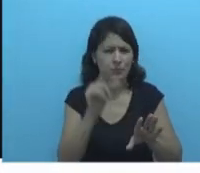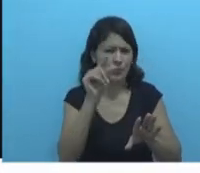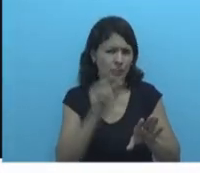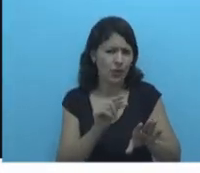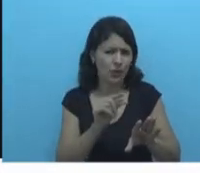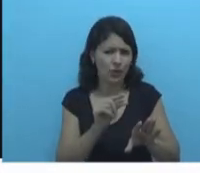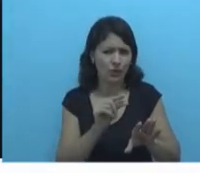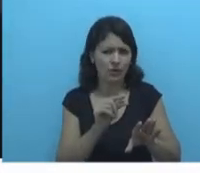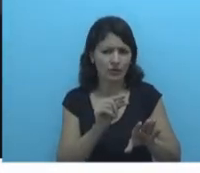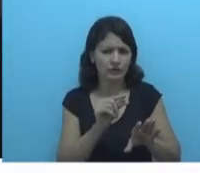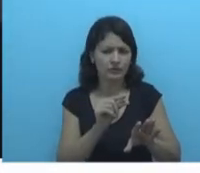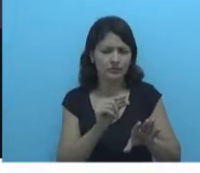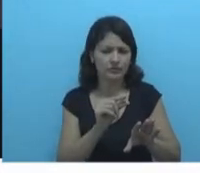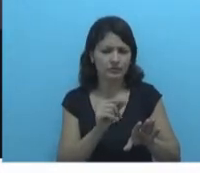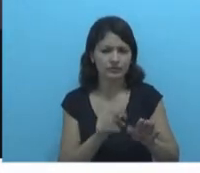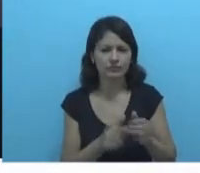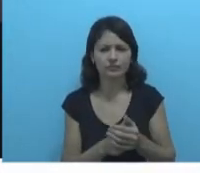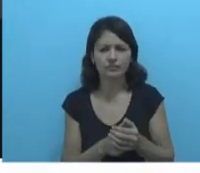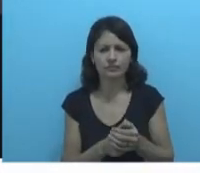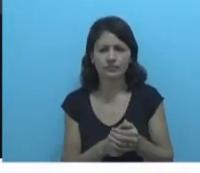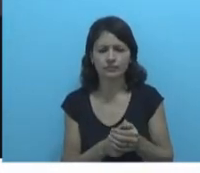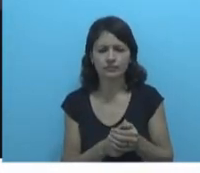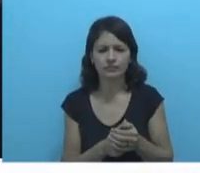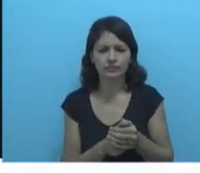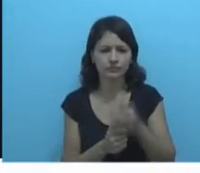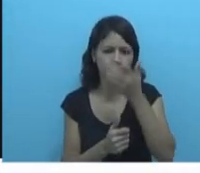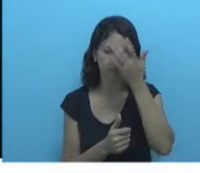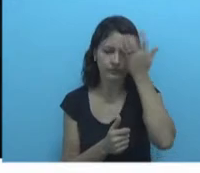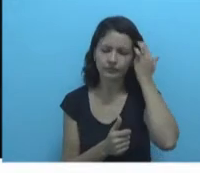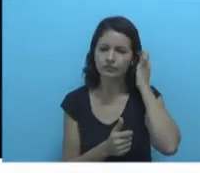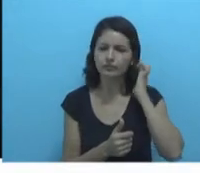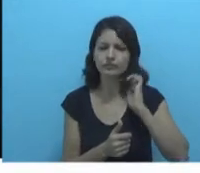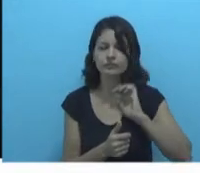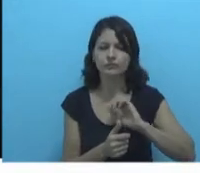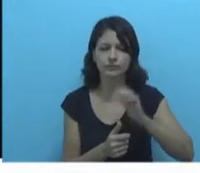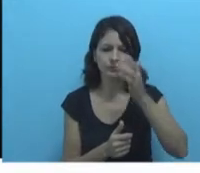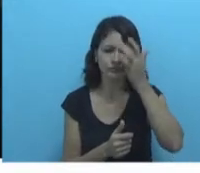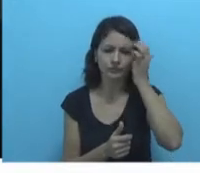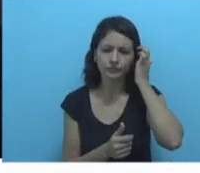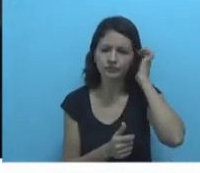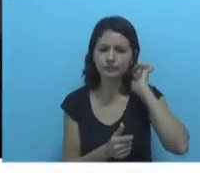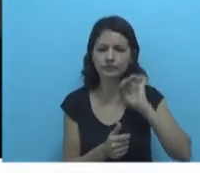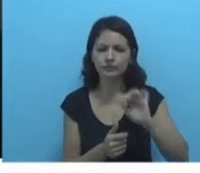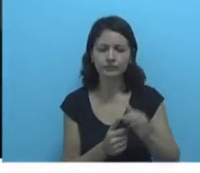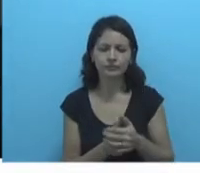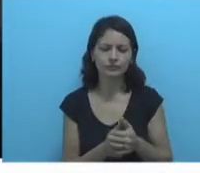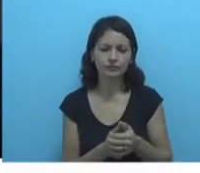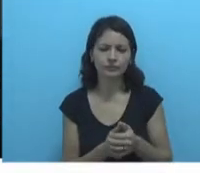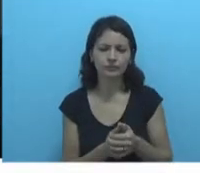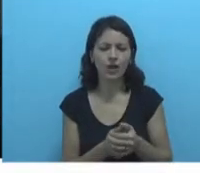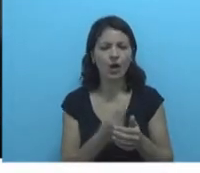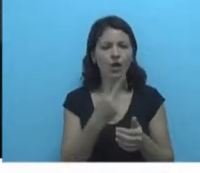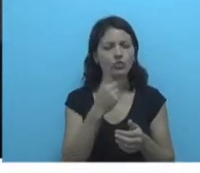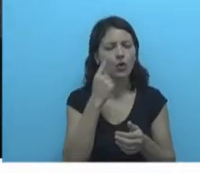absolutamente razonable y posible. La Federación le ha pedido al gobierno de la provincia de Santa Fe